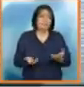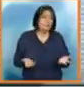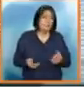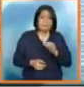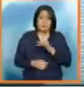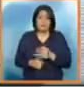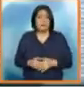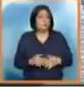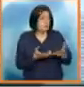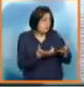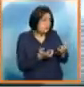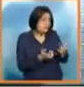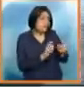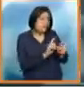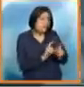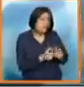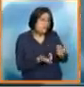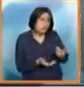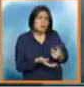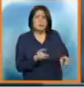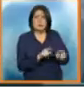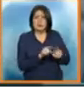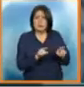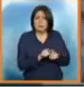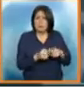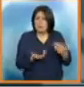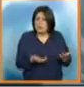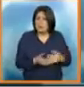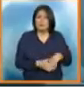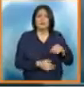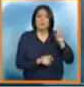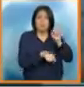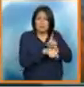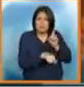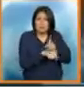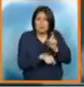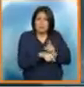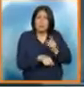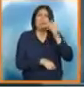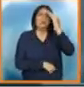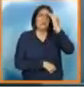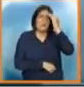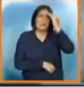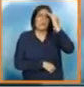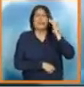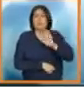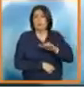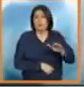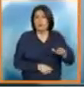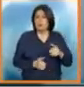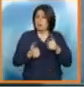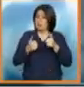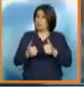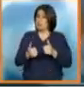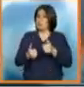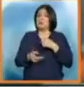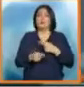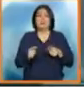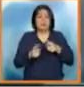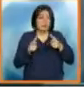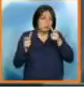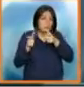Maritere, te escuchamos. Quería preguntarte si también habían tenido un tema de concientizar a los chicos, porque si bien esto es una medida excelente de, digamos,